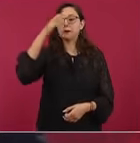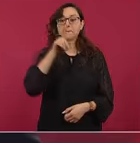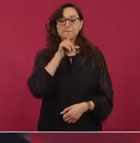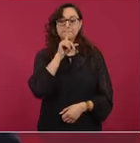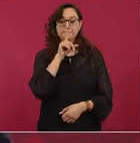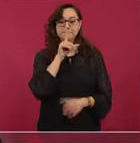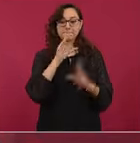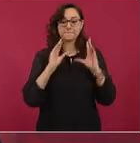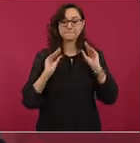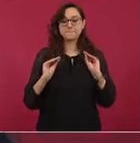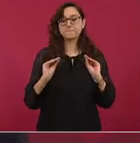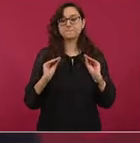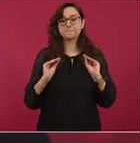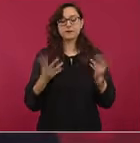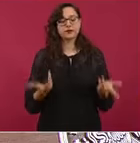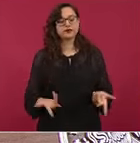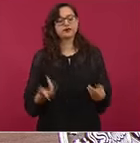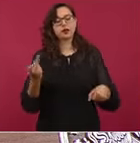¿Y dónde está la ética